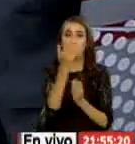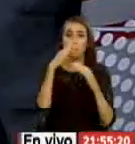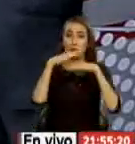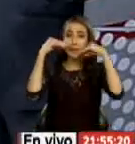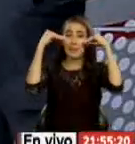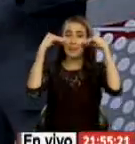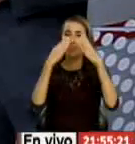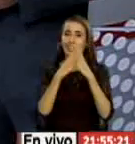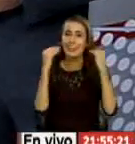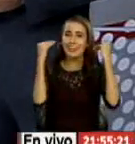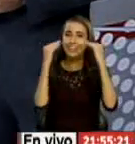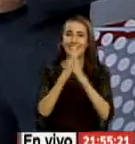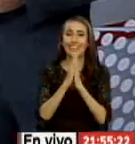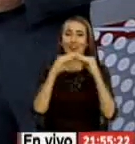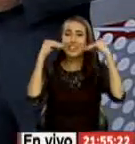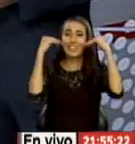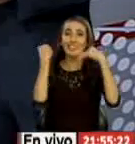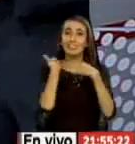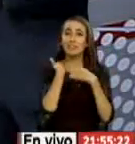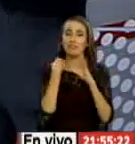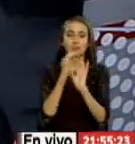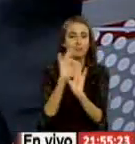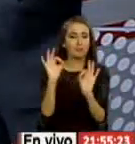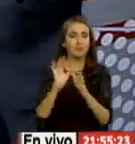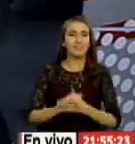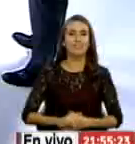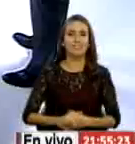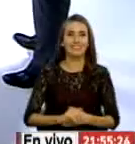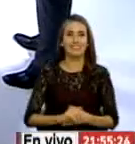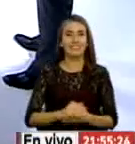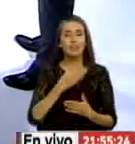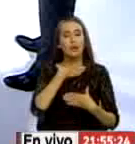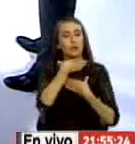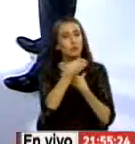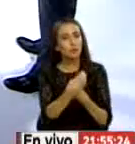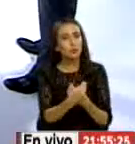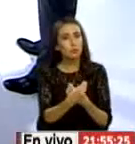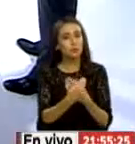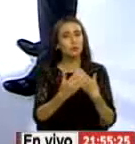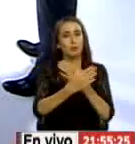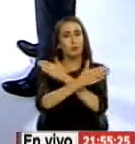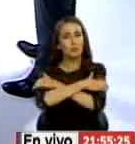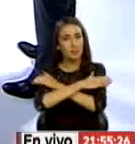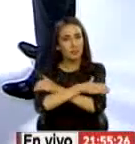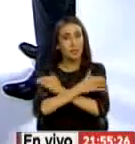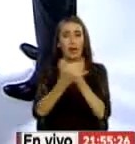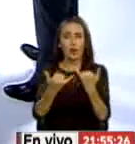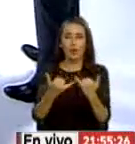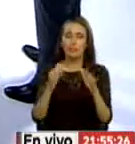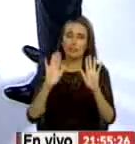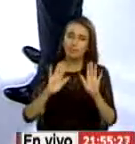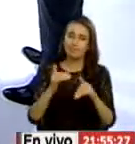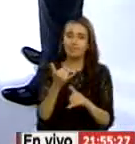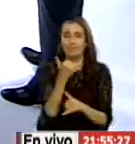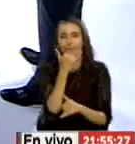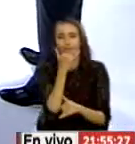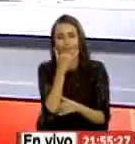Sí. Una sonrisa grosera. Yo encantado de saludarlas. Sé que el momento no es el mejor, a Valeria la